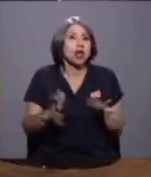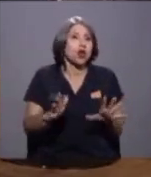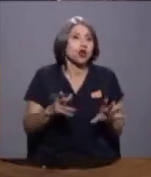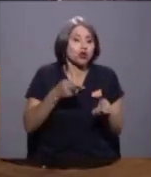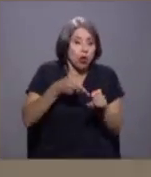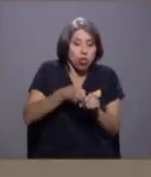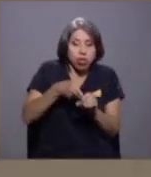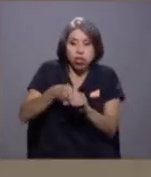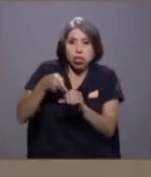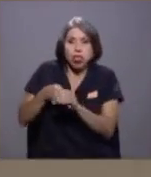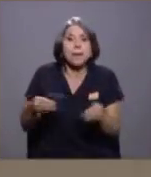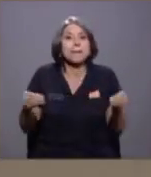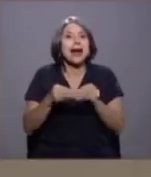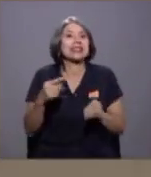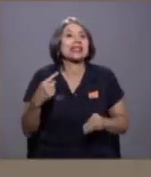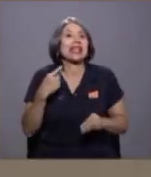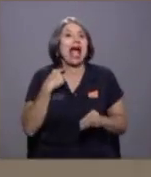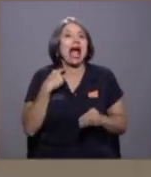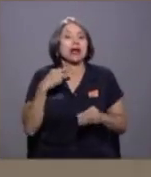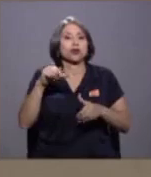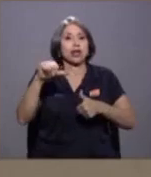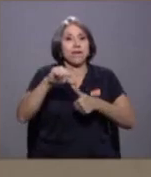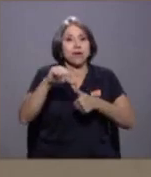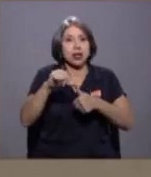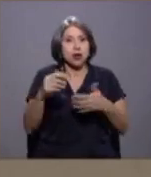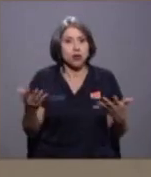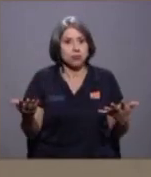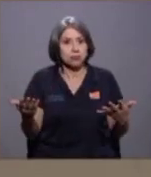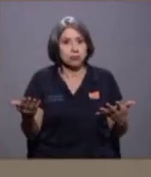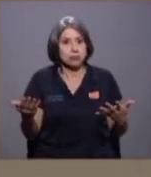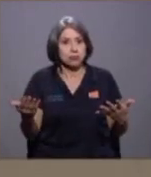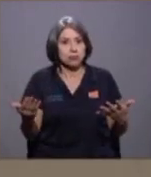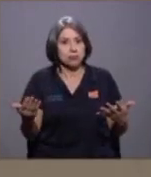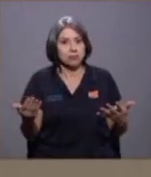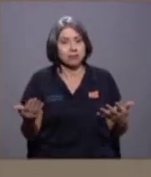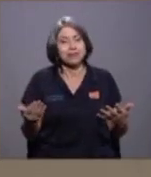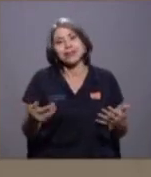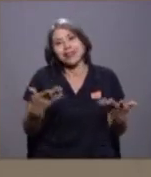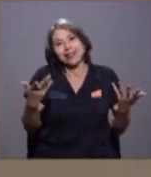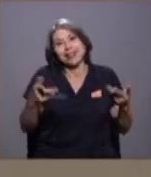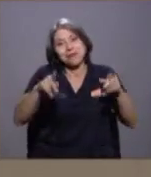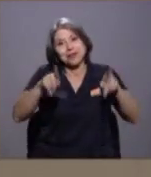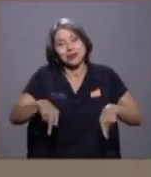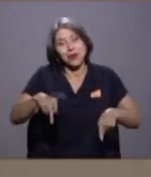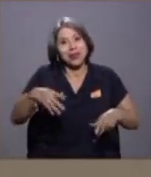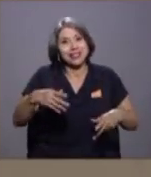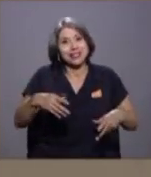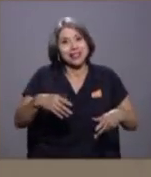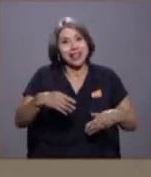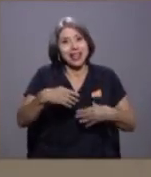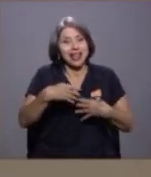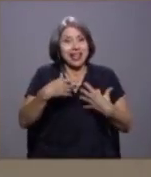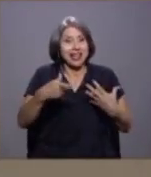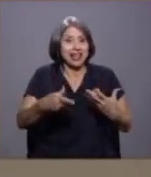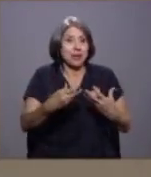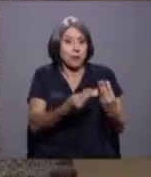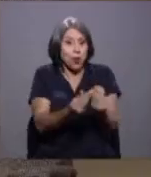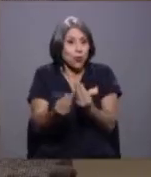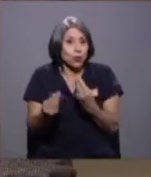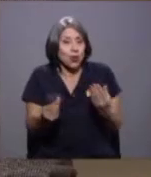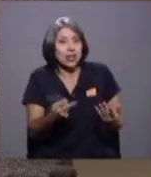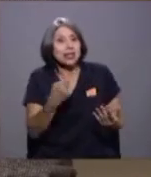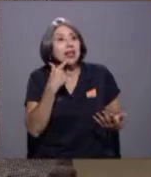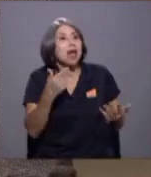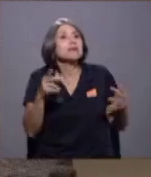región. No me ayudes, compadre, dirían los productores de este país, me parece.